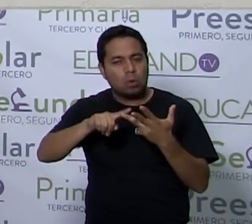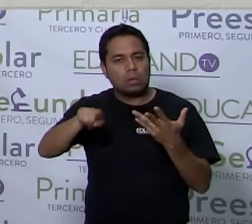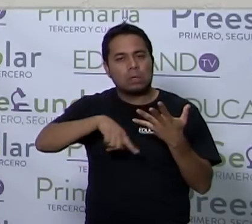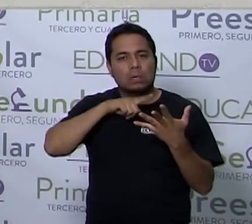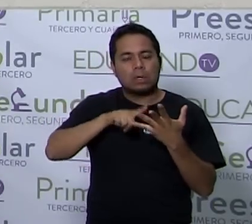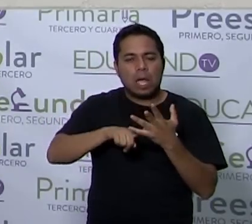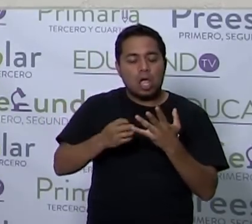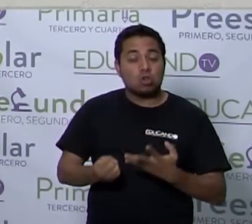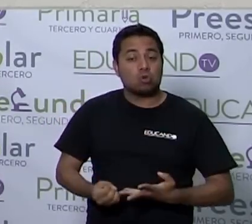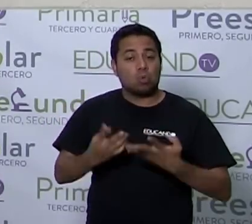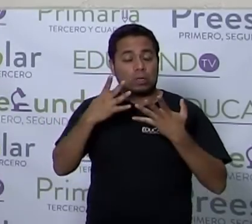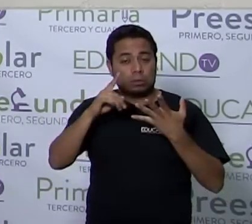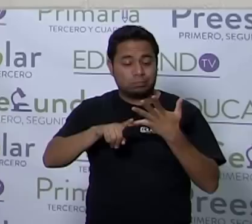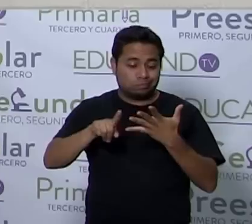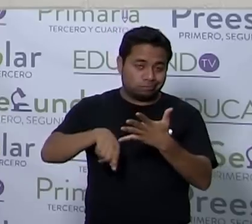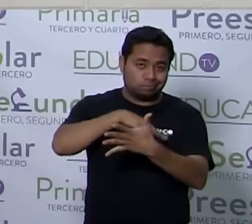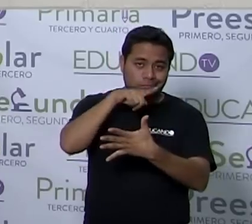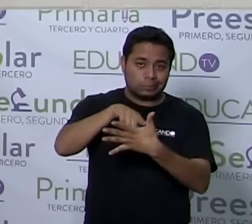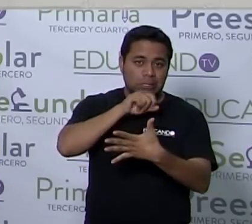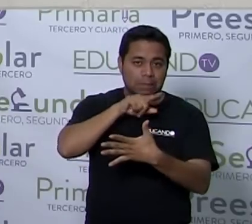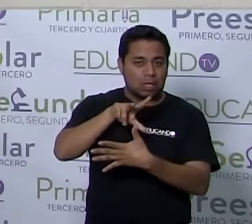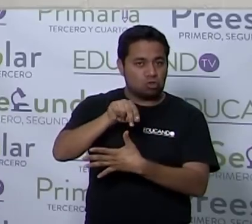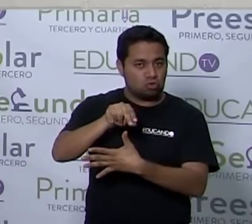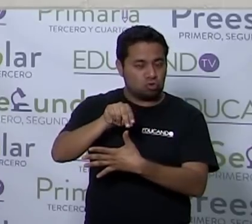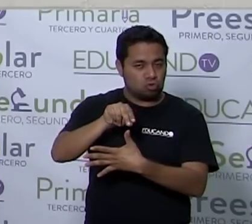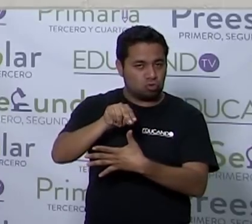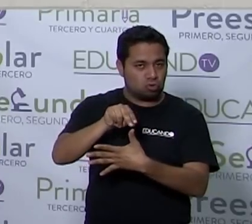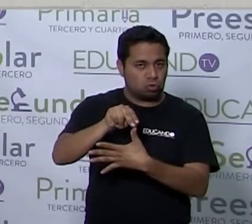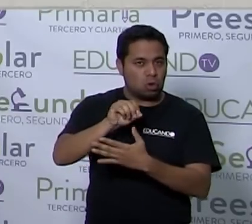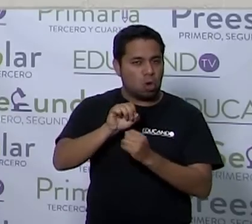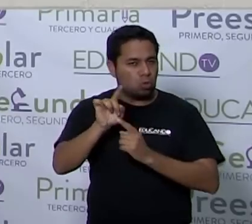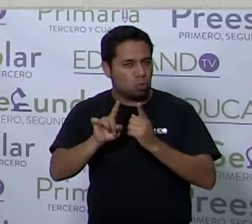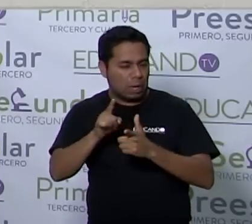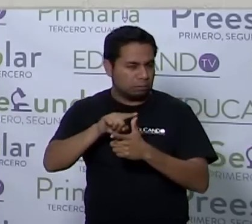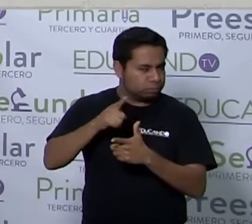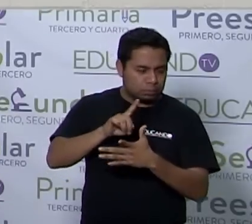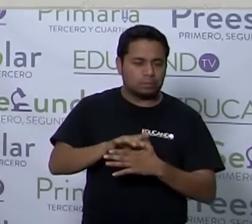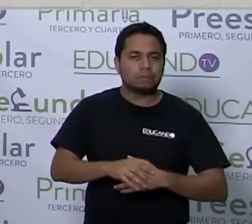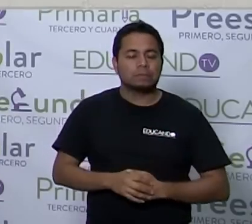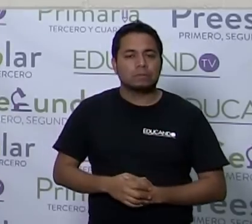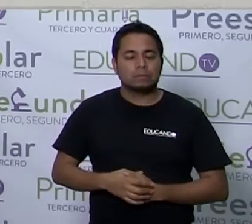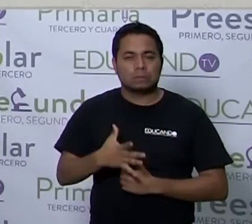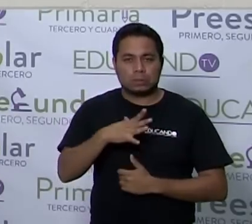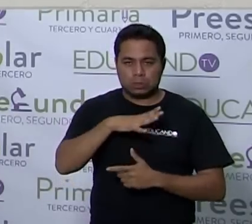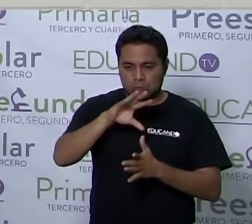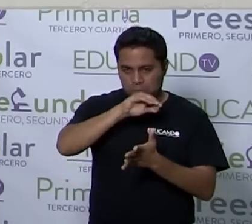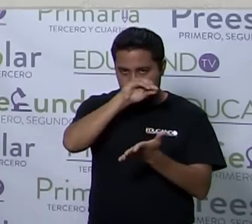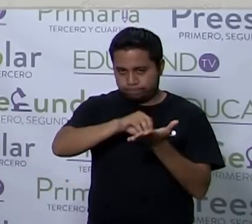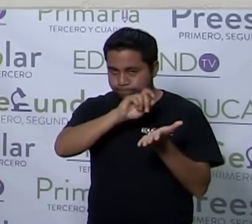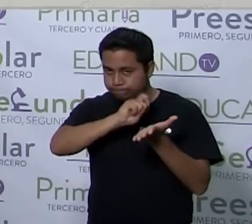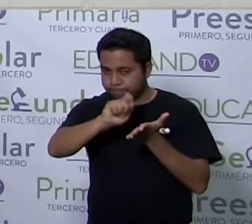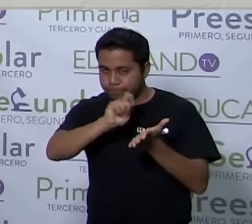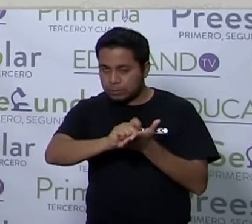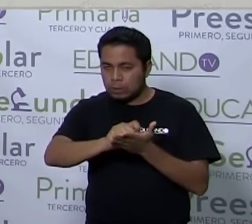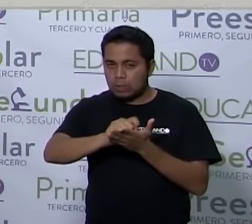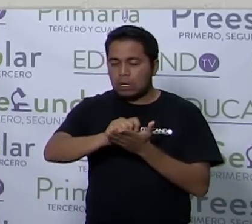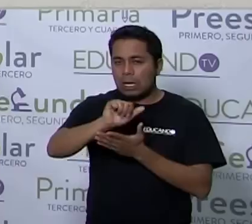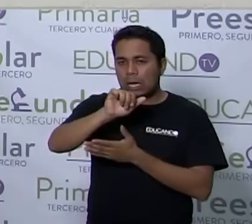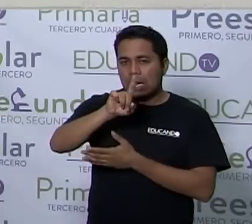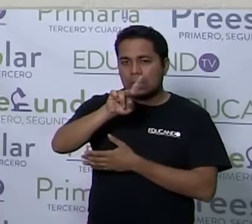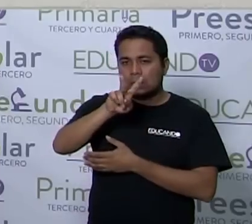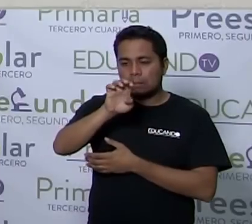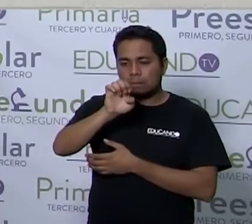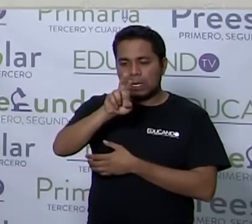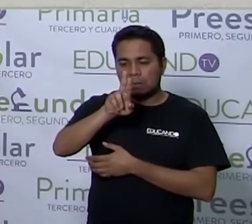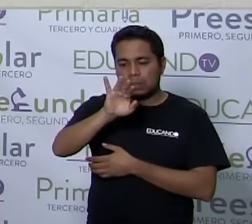adverbios de cantidad y adverbios de negación o de duda. Vamos a poner un ejemplo de un adverbio